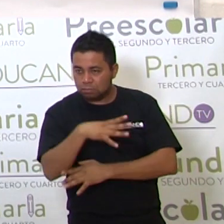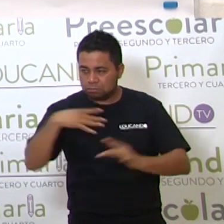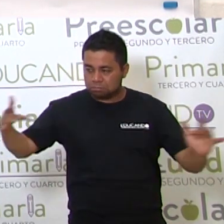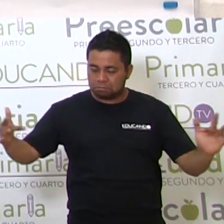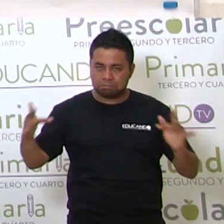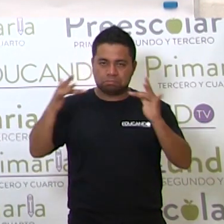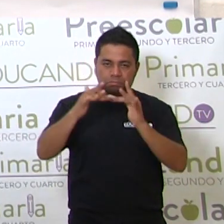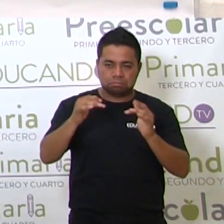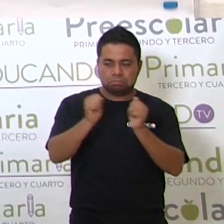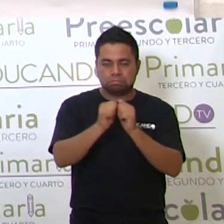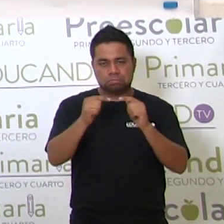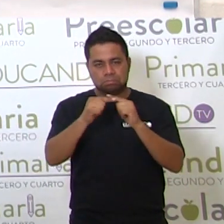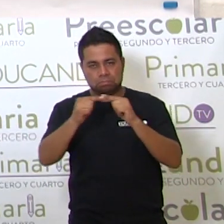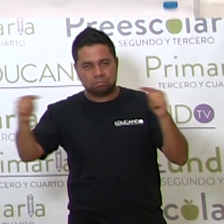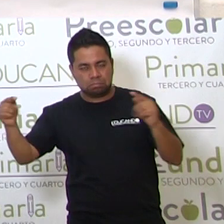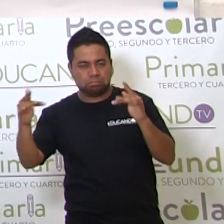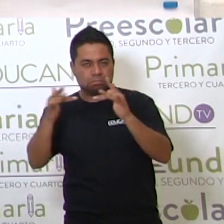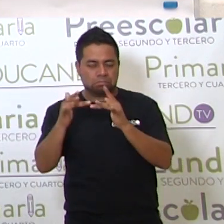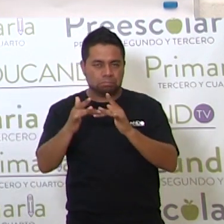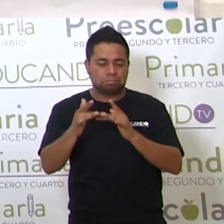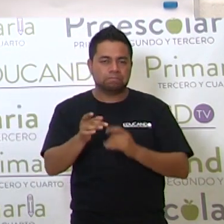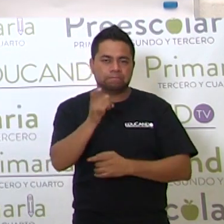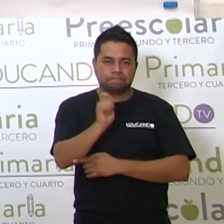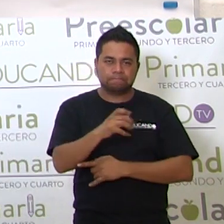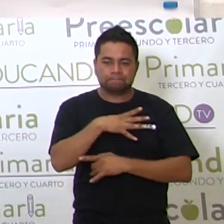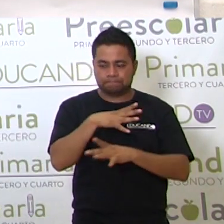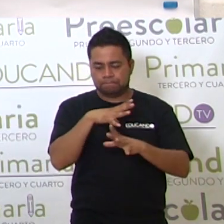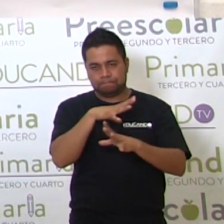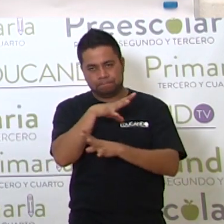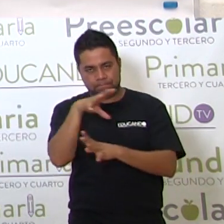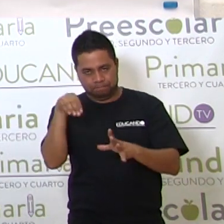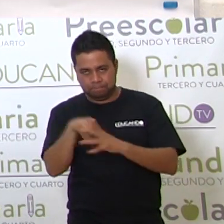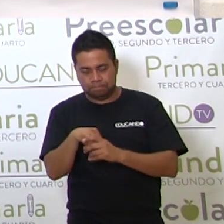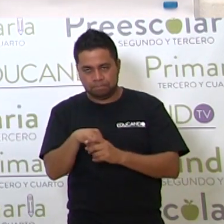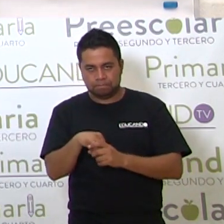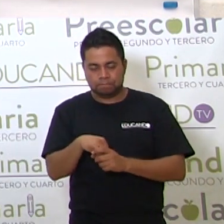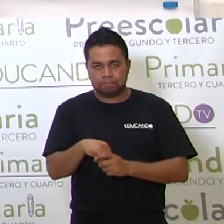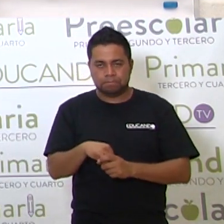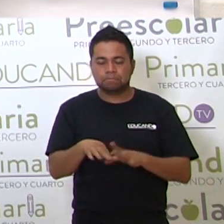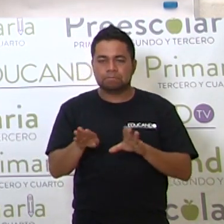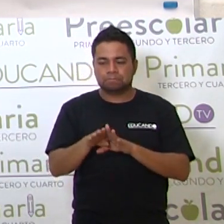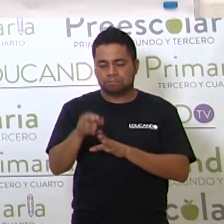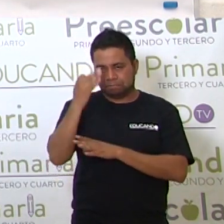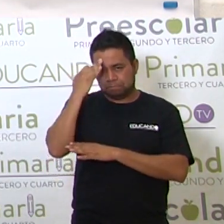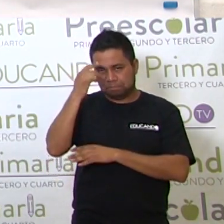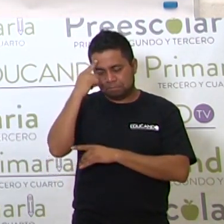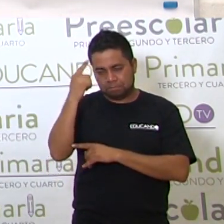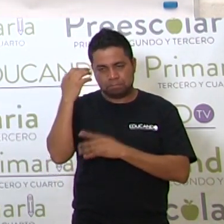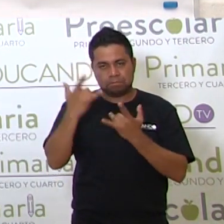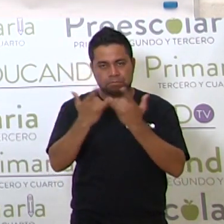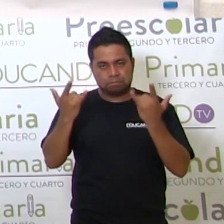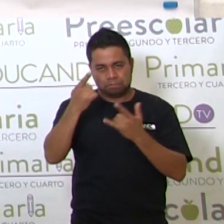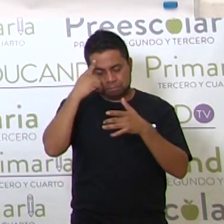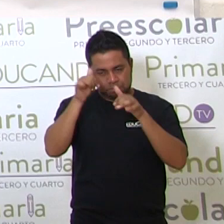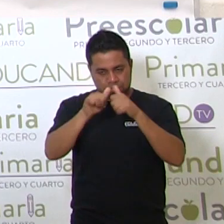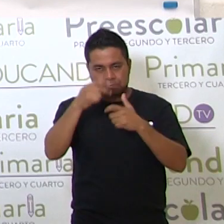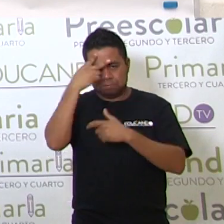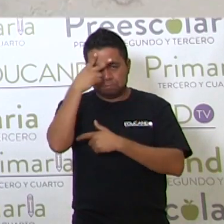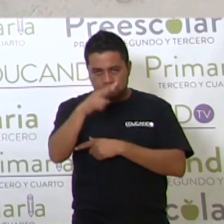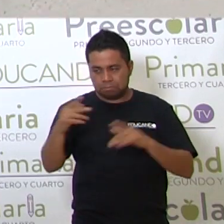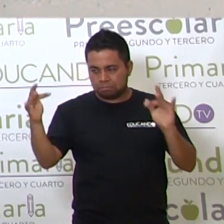unida por esta línea, une a todas estas periodos de la historia del arte